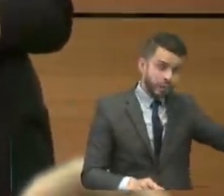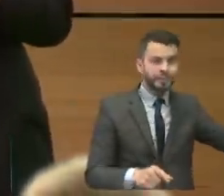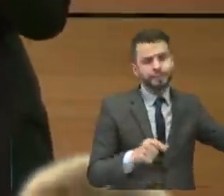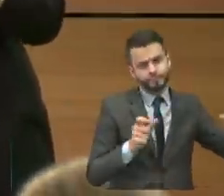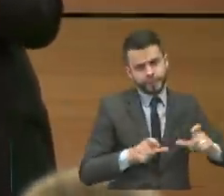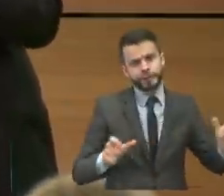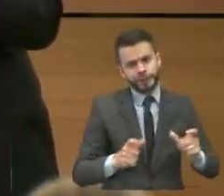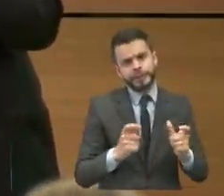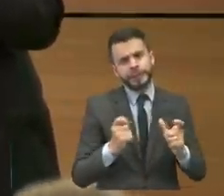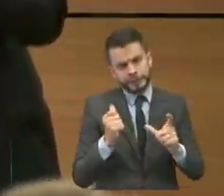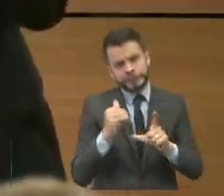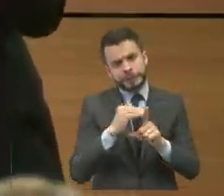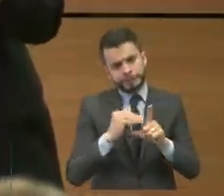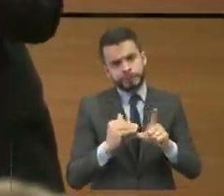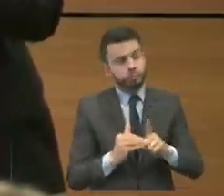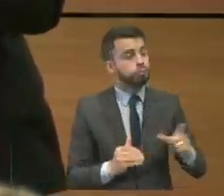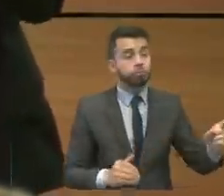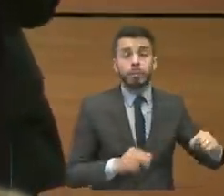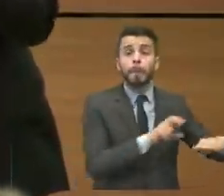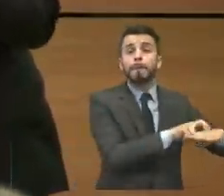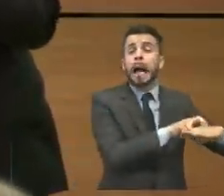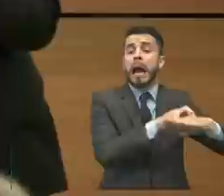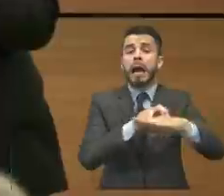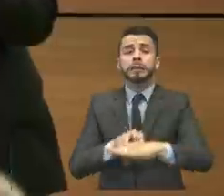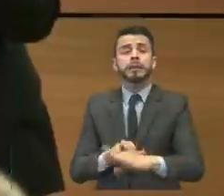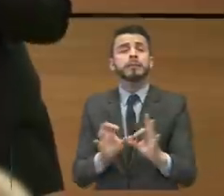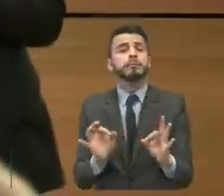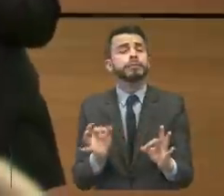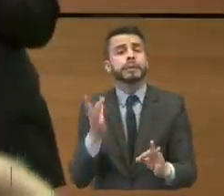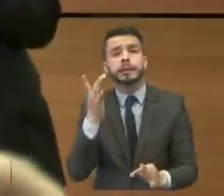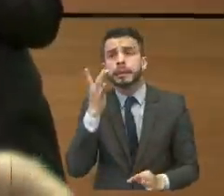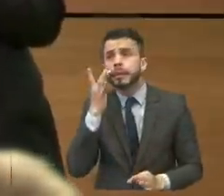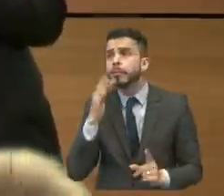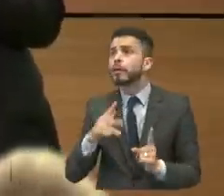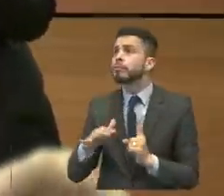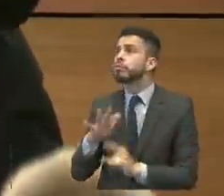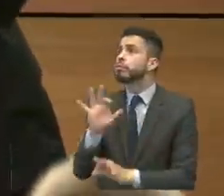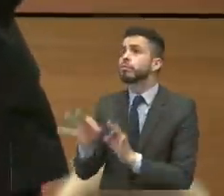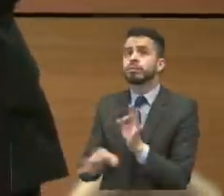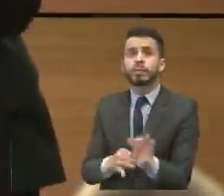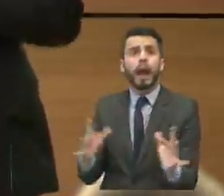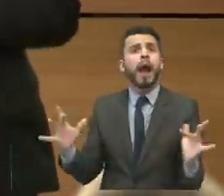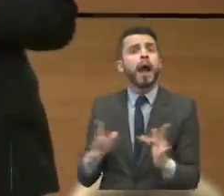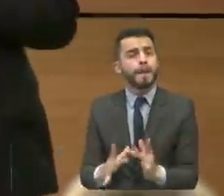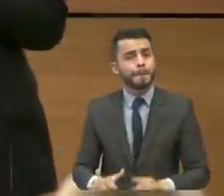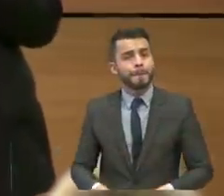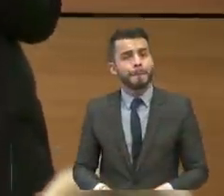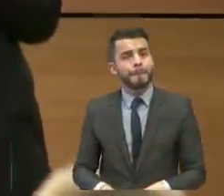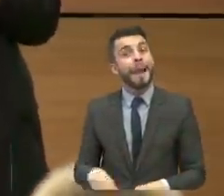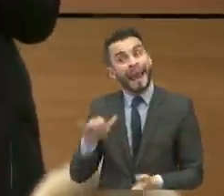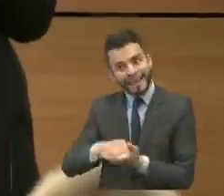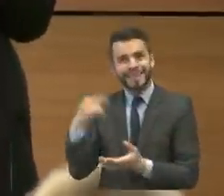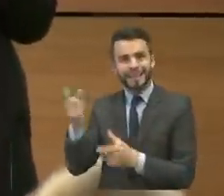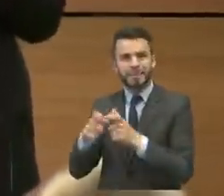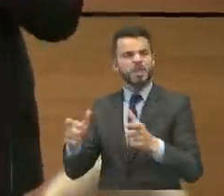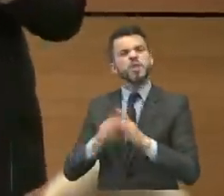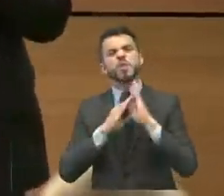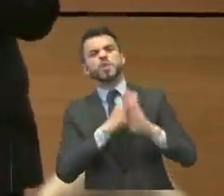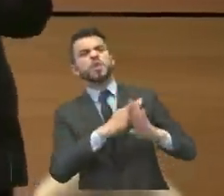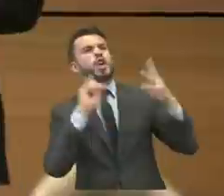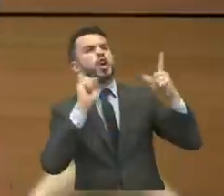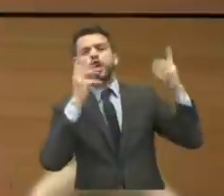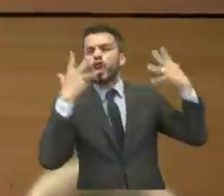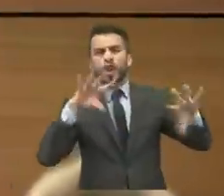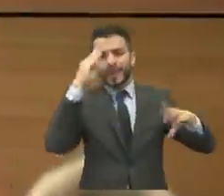en transporte público digno, limpio y oportuno. Y esa era tal vez la mayor preocupación de quienes defendían